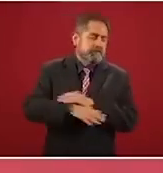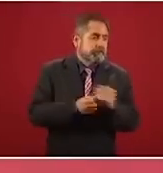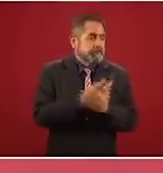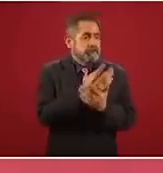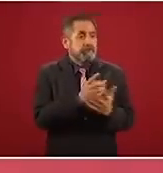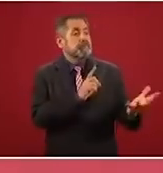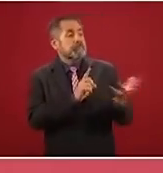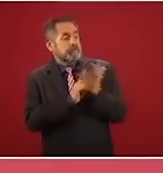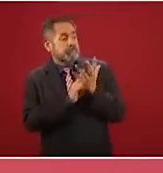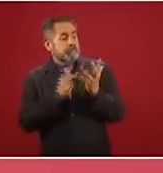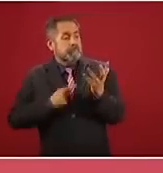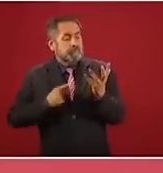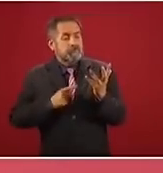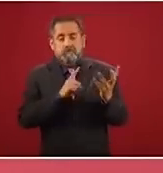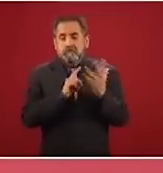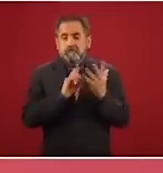ciudadanos